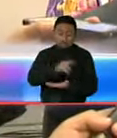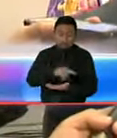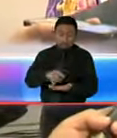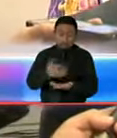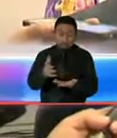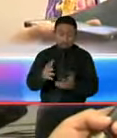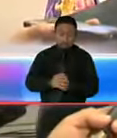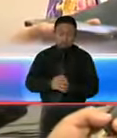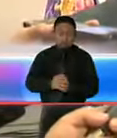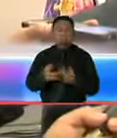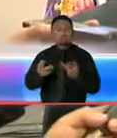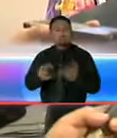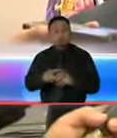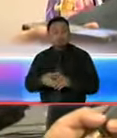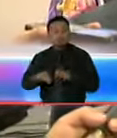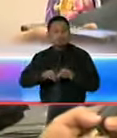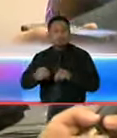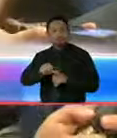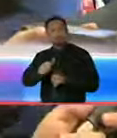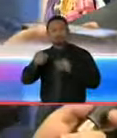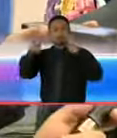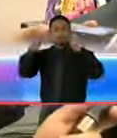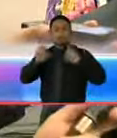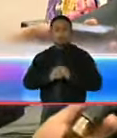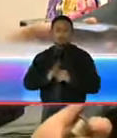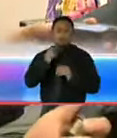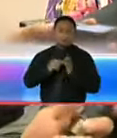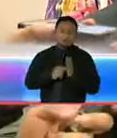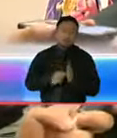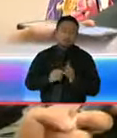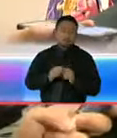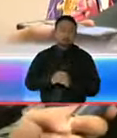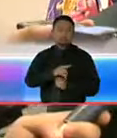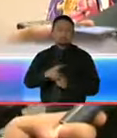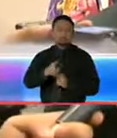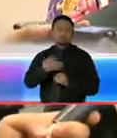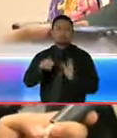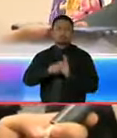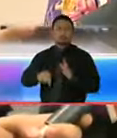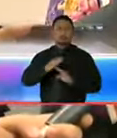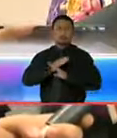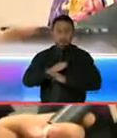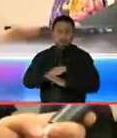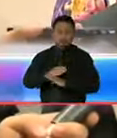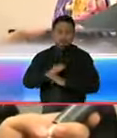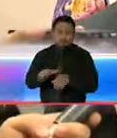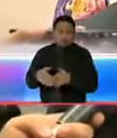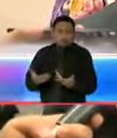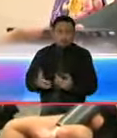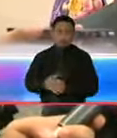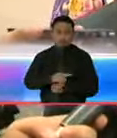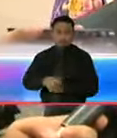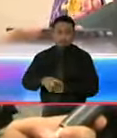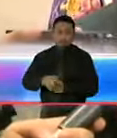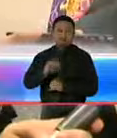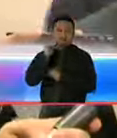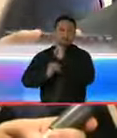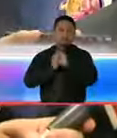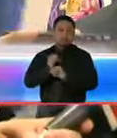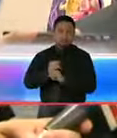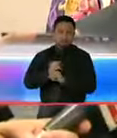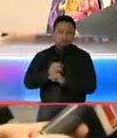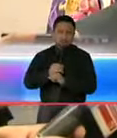audiencia, pero también tiene que aclarar otros temas, cómo ha manejado la defensa del Estado ecuatoriano en varias instancias